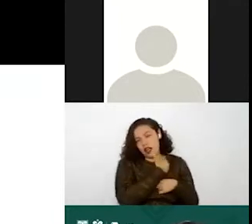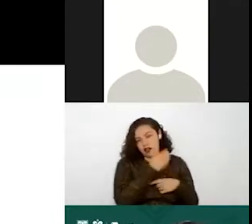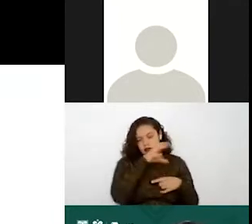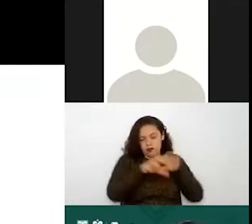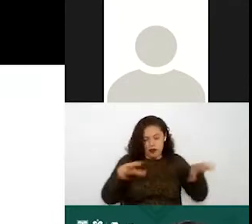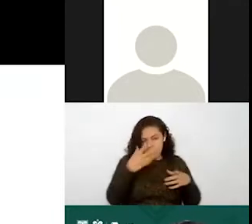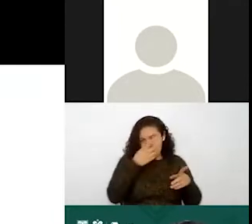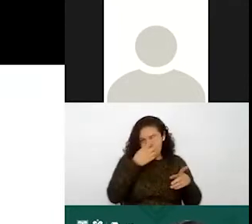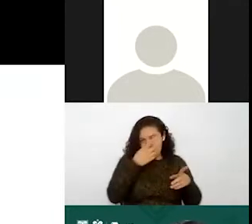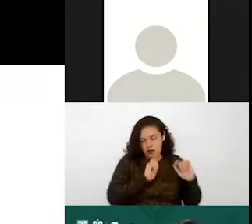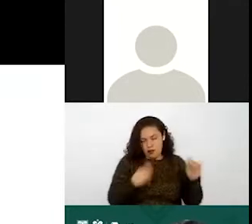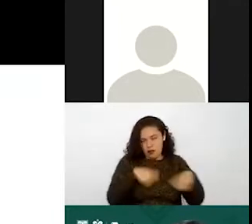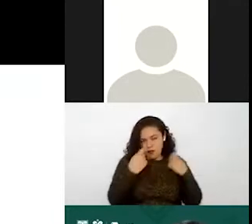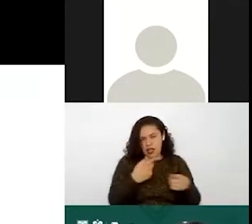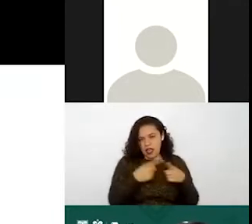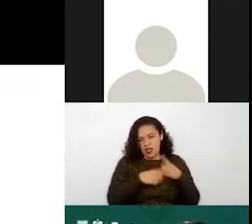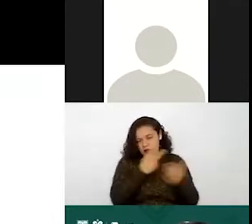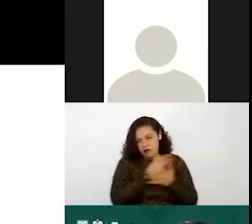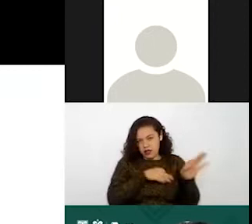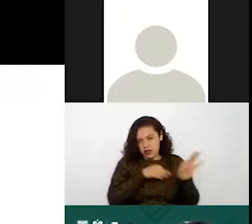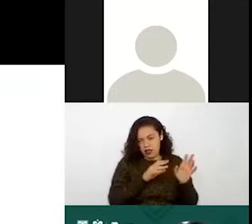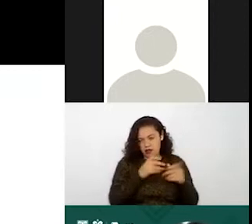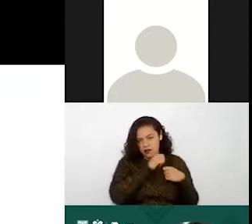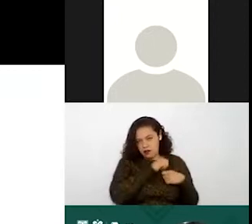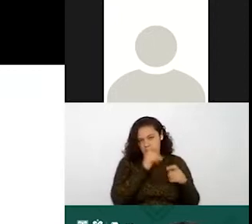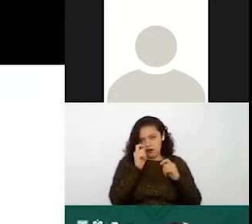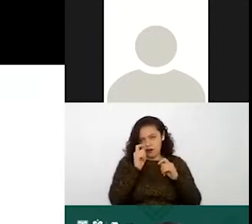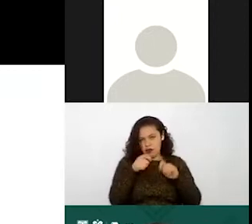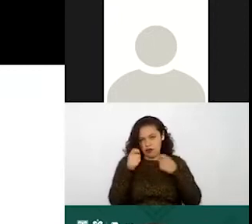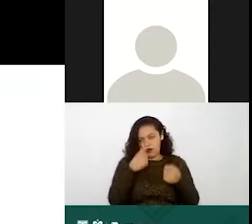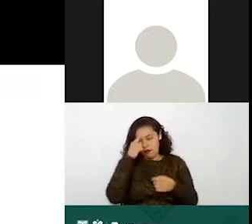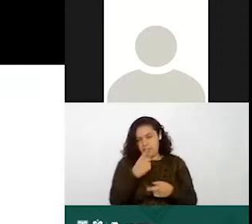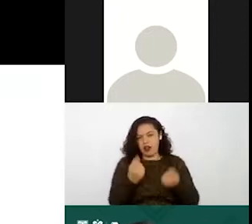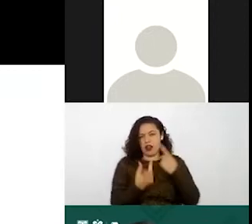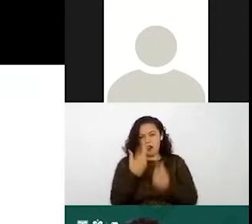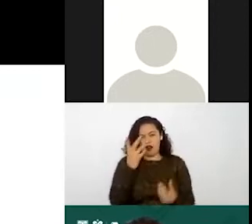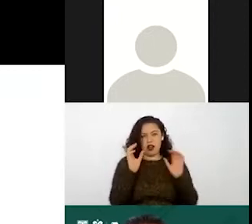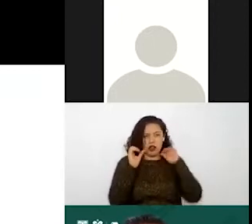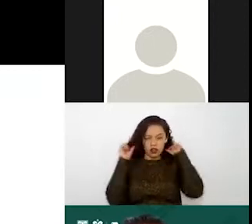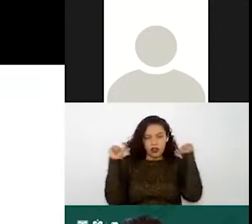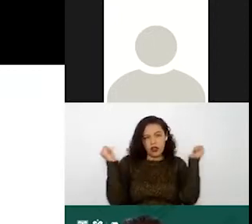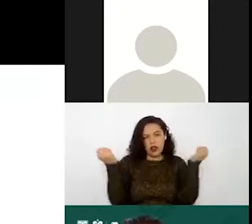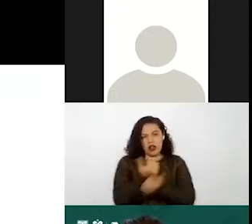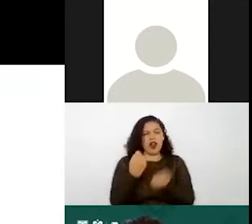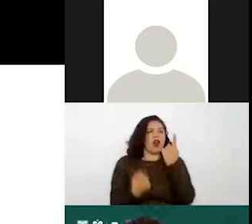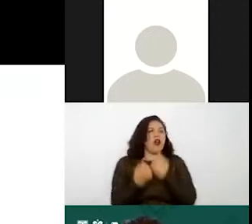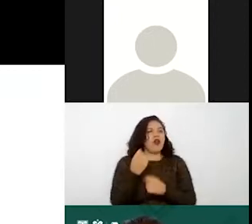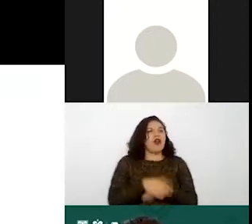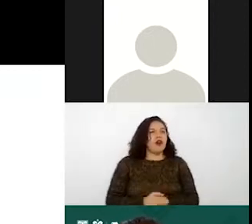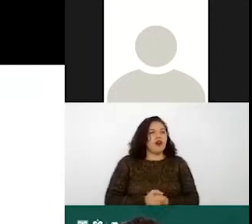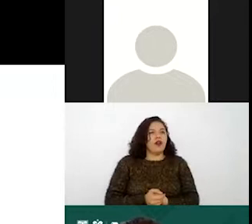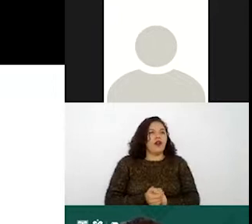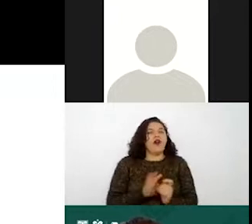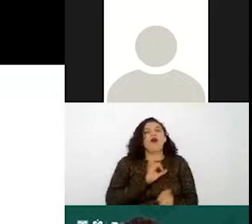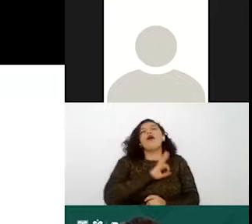presupuesto y su programa de trabajo Ya que en el caso de las divinas asociaciones de algunas asociaciones puede ser el